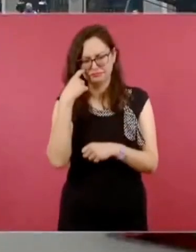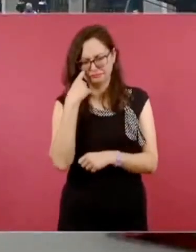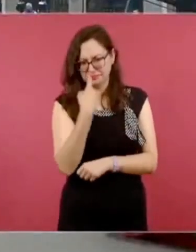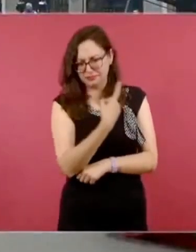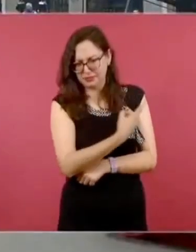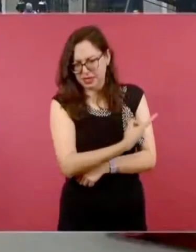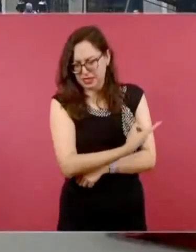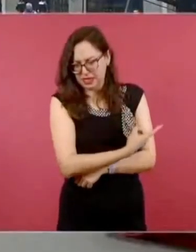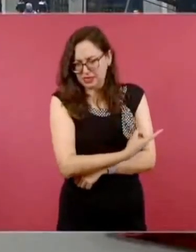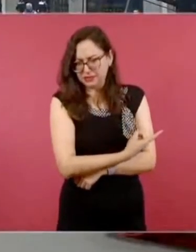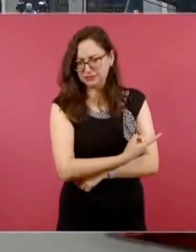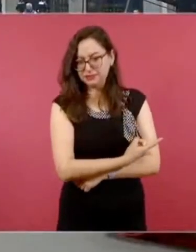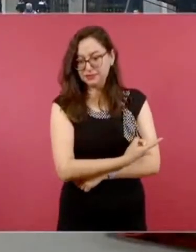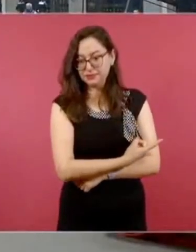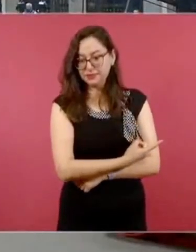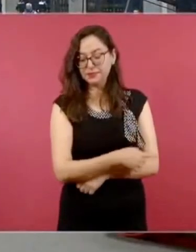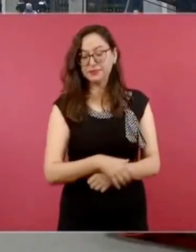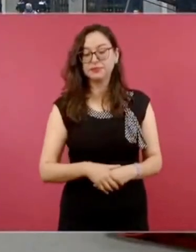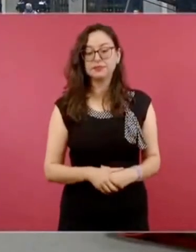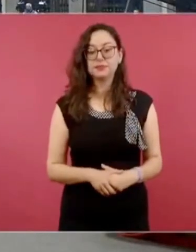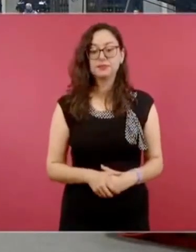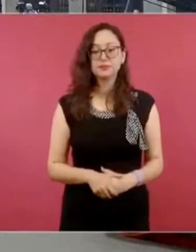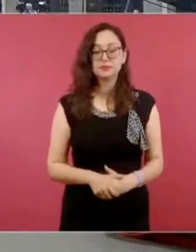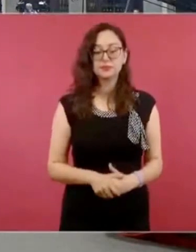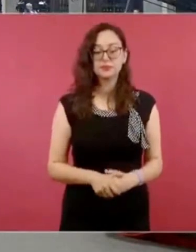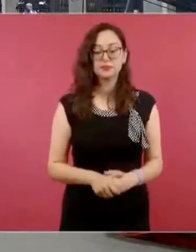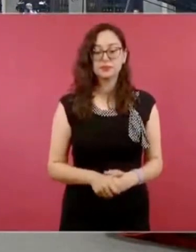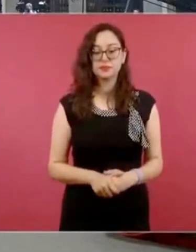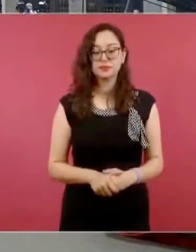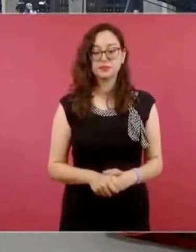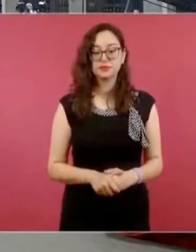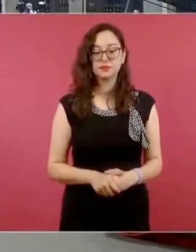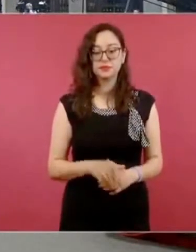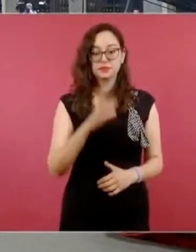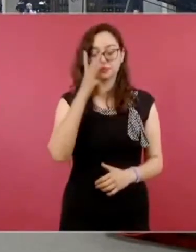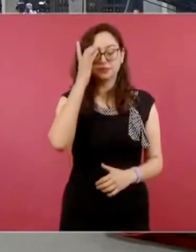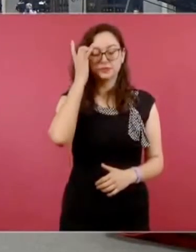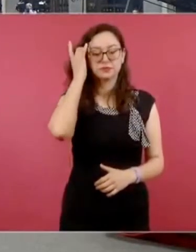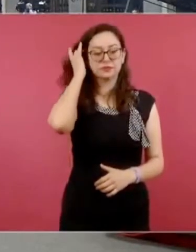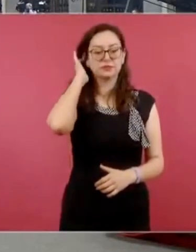Vámonos con el Perú, a ver.